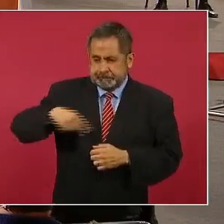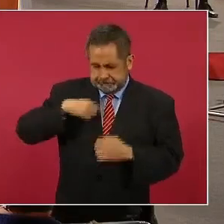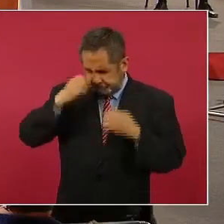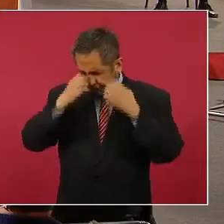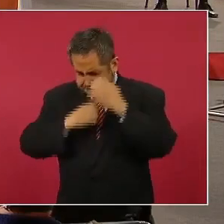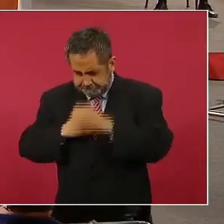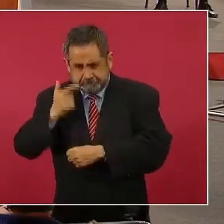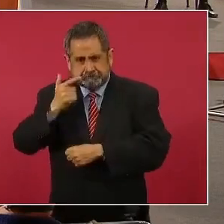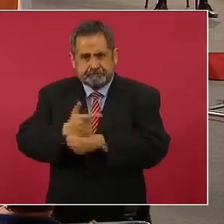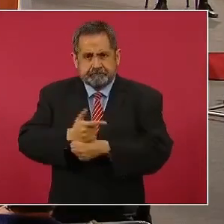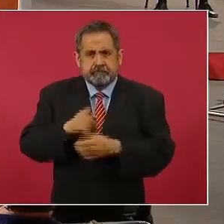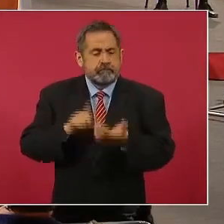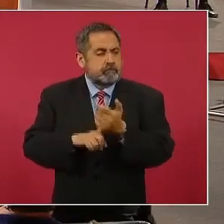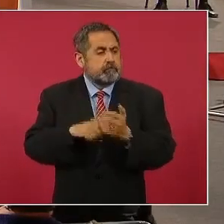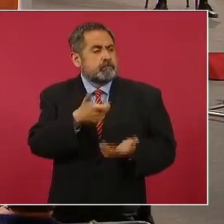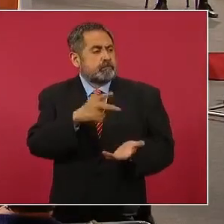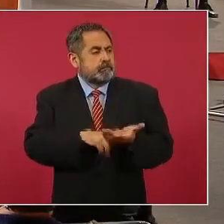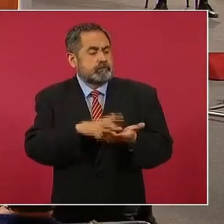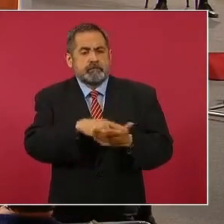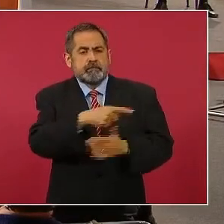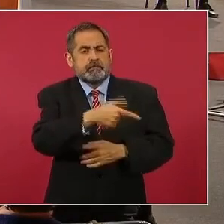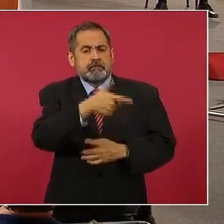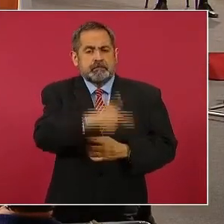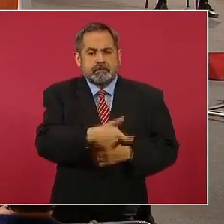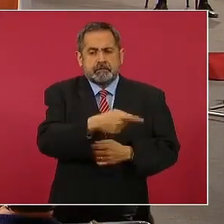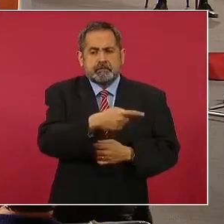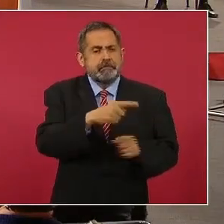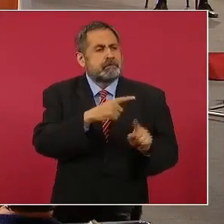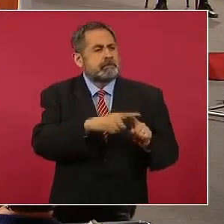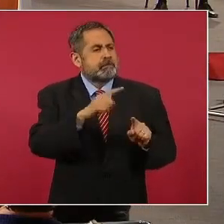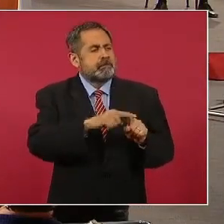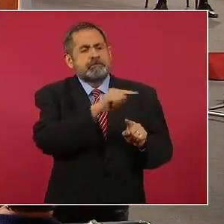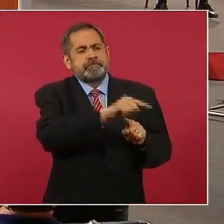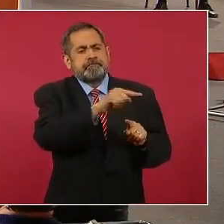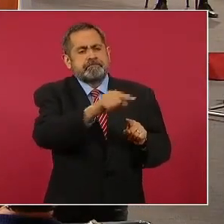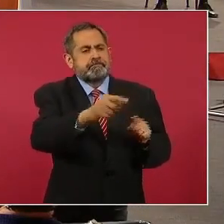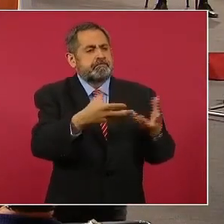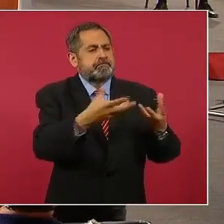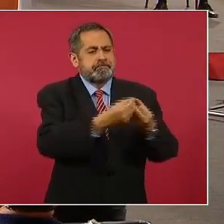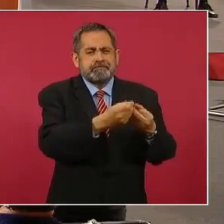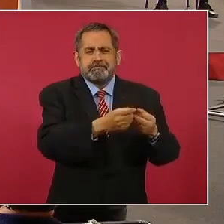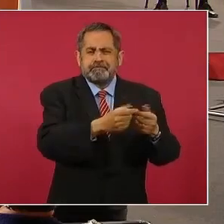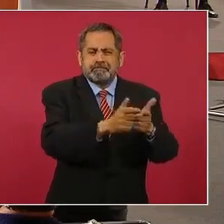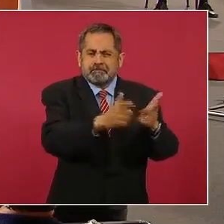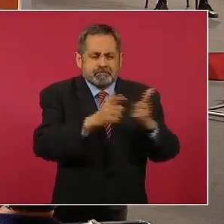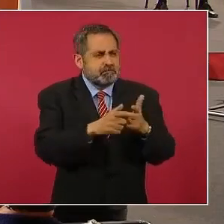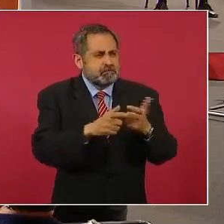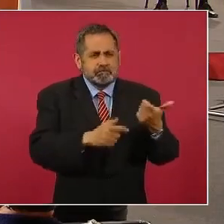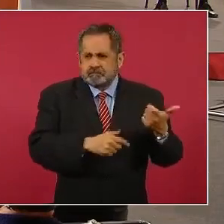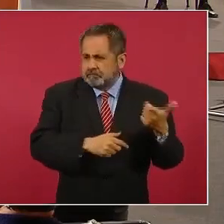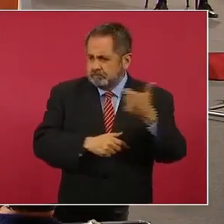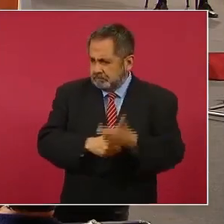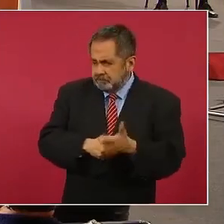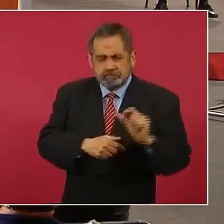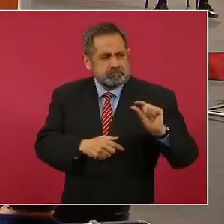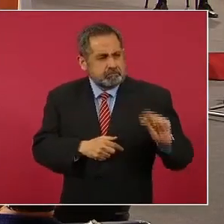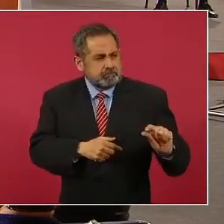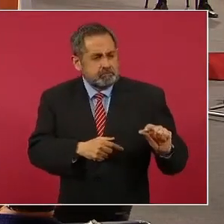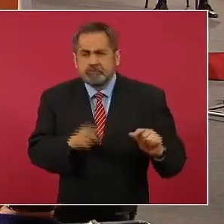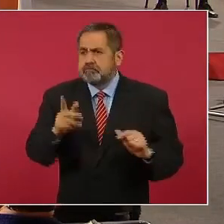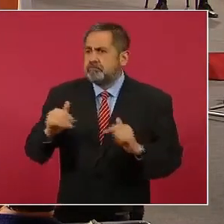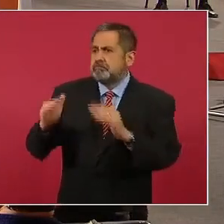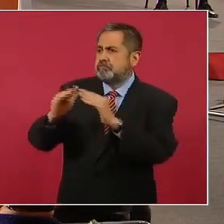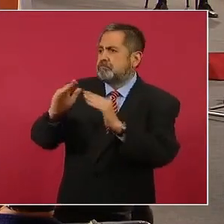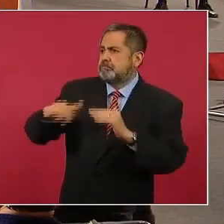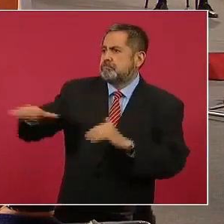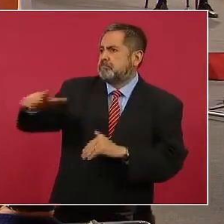analizamos en relación a las tarifas de varios consorcios que pagaban menos que el promedio de los hogares